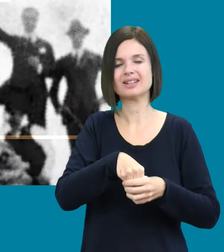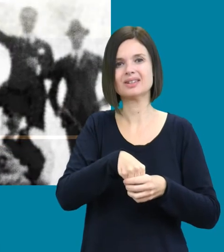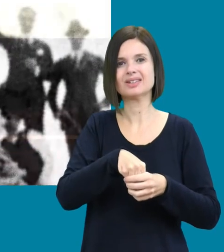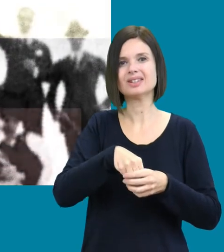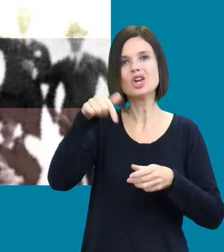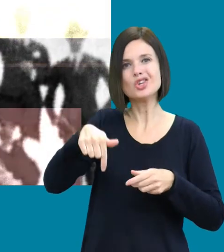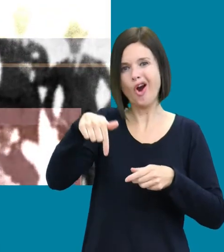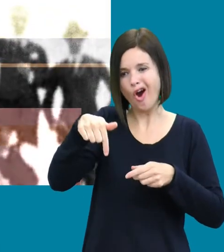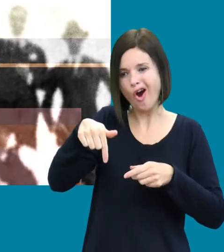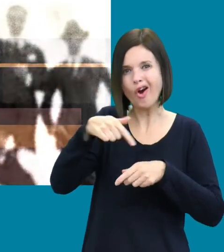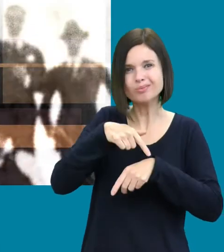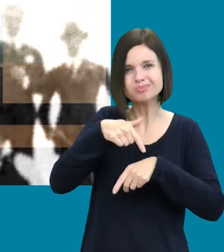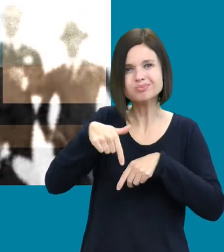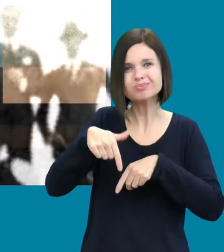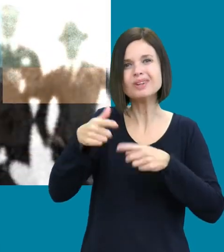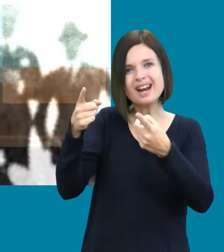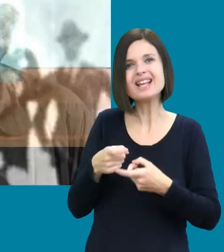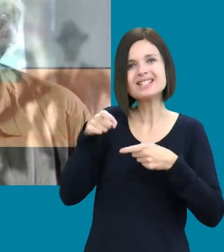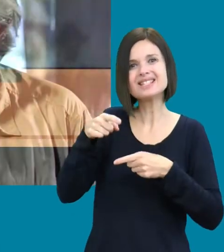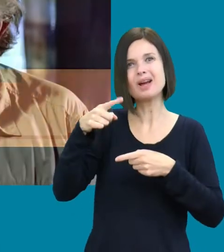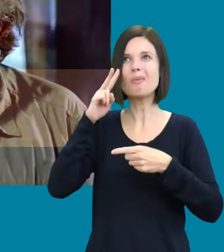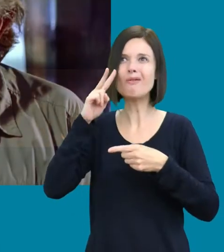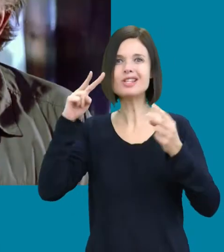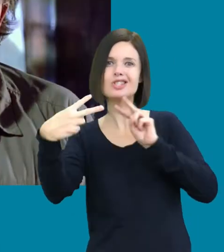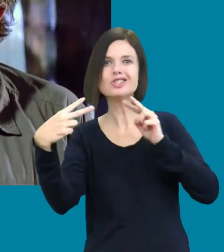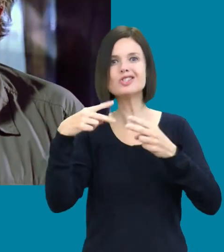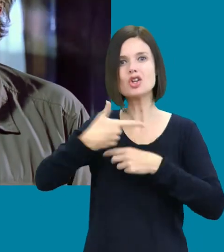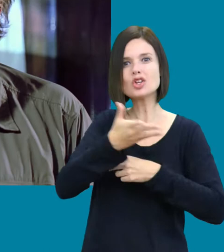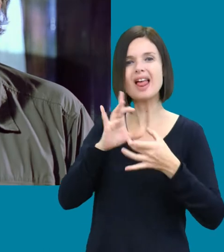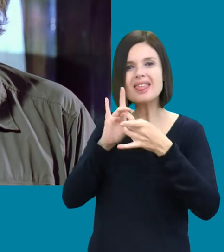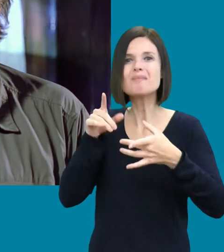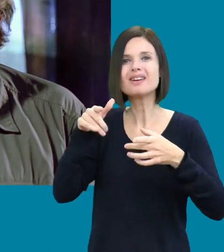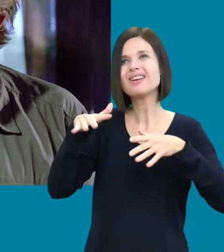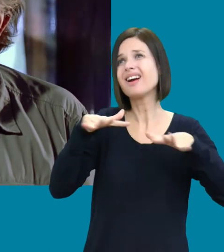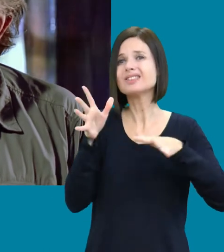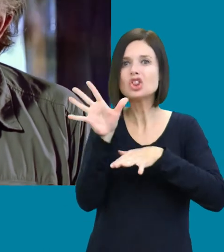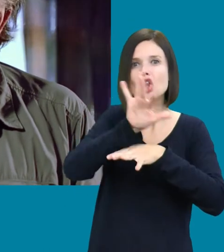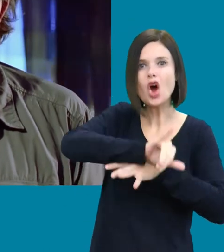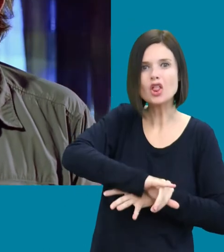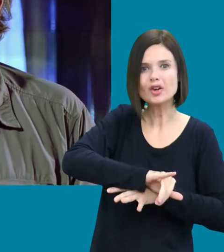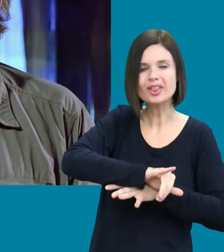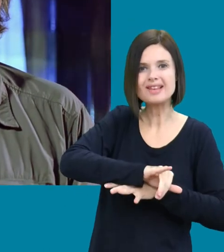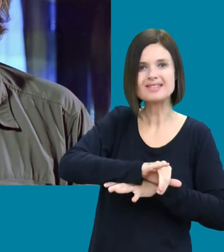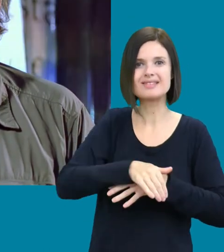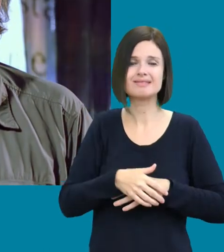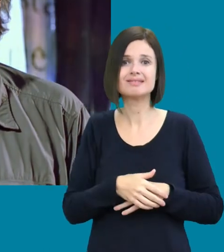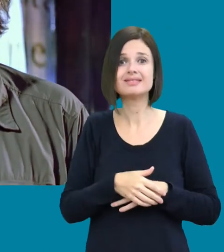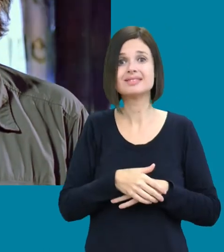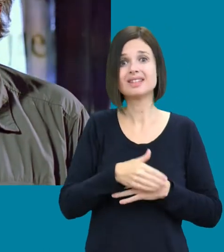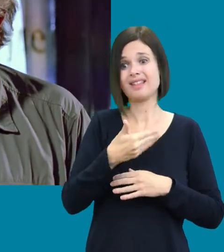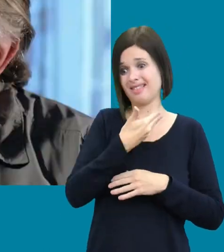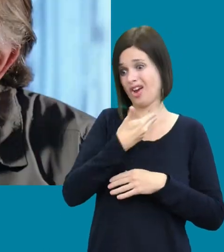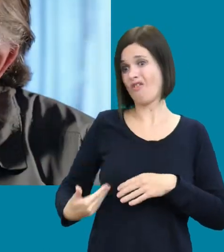es lo que precisamos, ¿no? Que haya una visión socialdemócrata en las acciones cotidianas de los